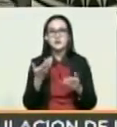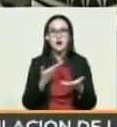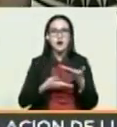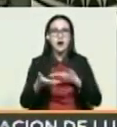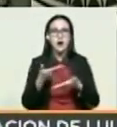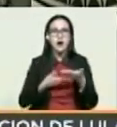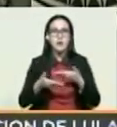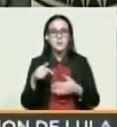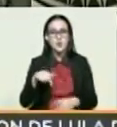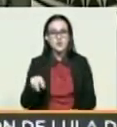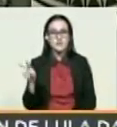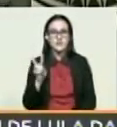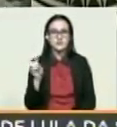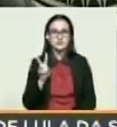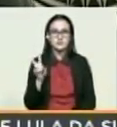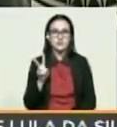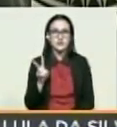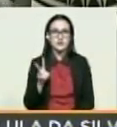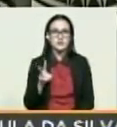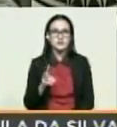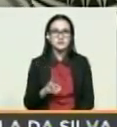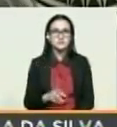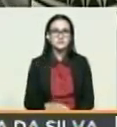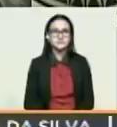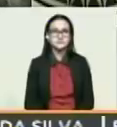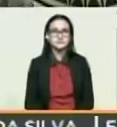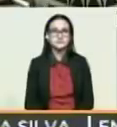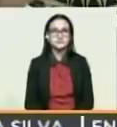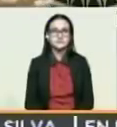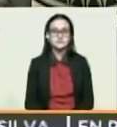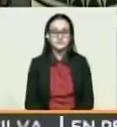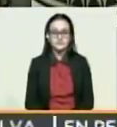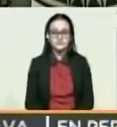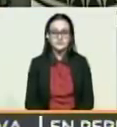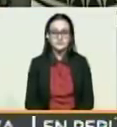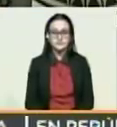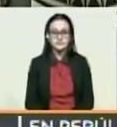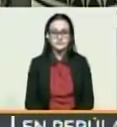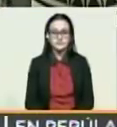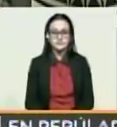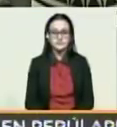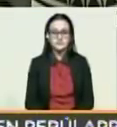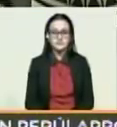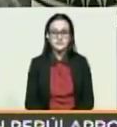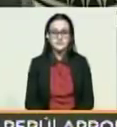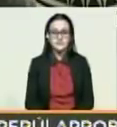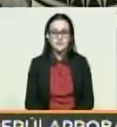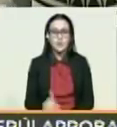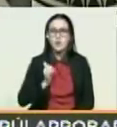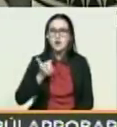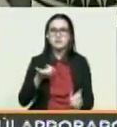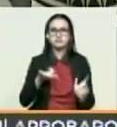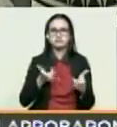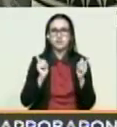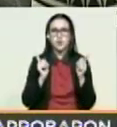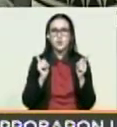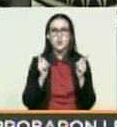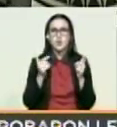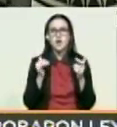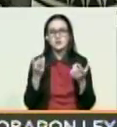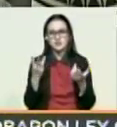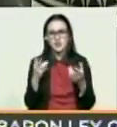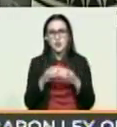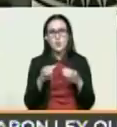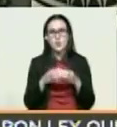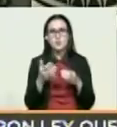en el territorio nacional sea de cualquiera los operadores cambiarios que se autoricen pero hay tres grandes grupos en el país que